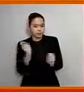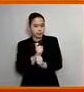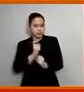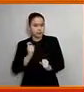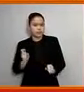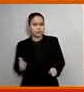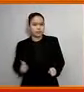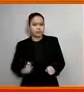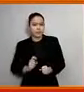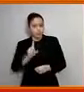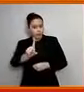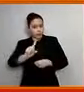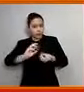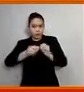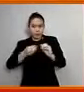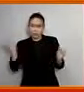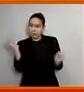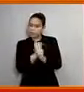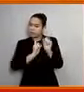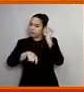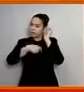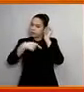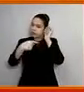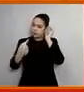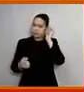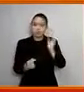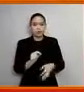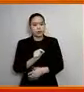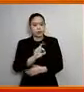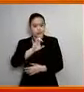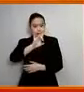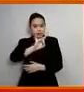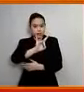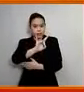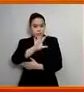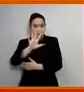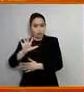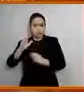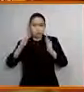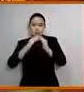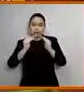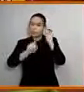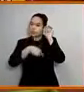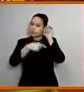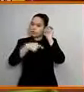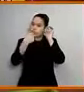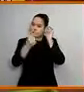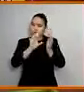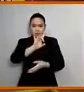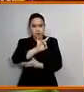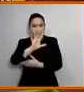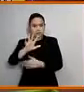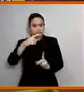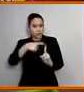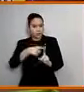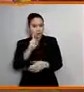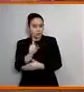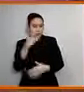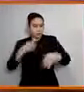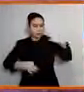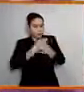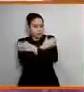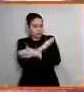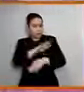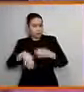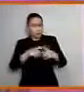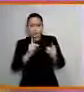Y ese es el 1. Repito el número ganador para la diaria 85 casa y para más 1, 85 más 1. Felicidades a todos